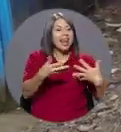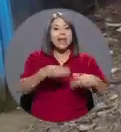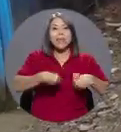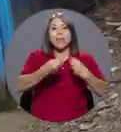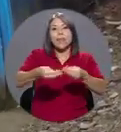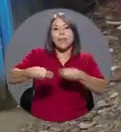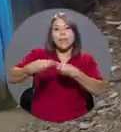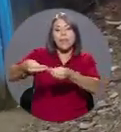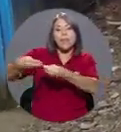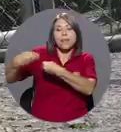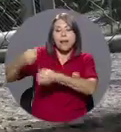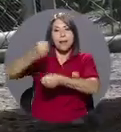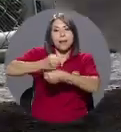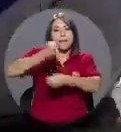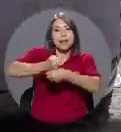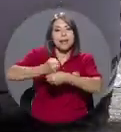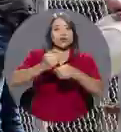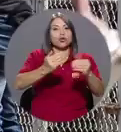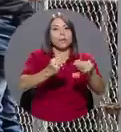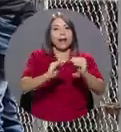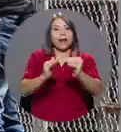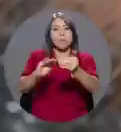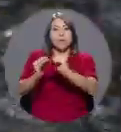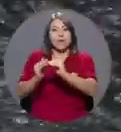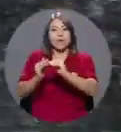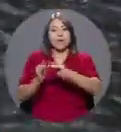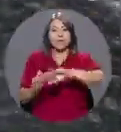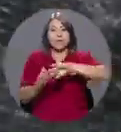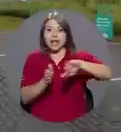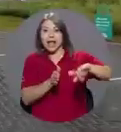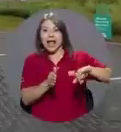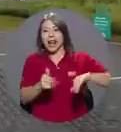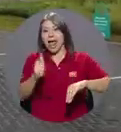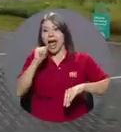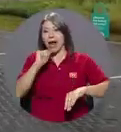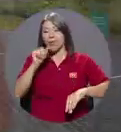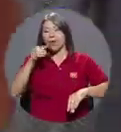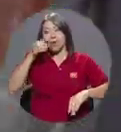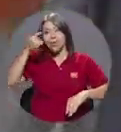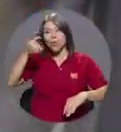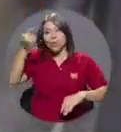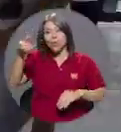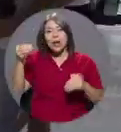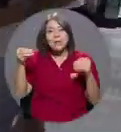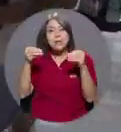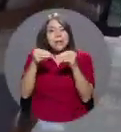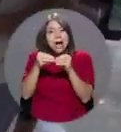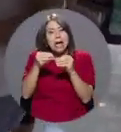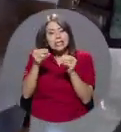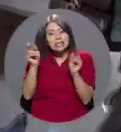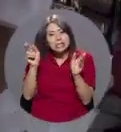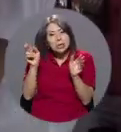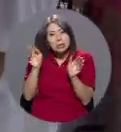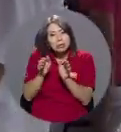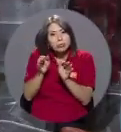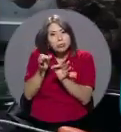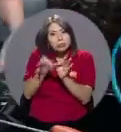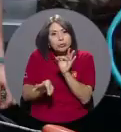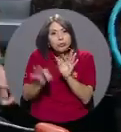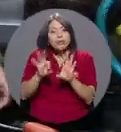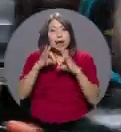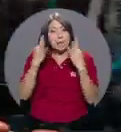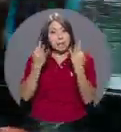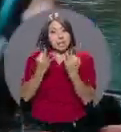generar empleos para el pueblo. Y la acuicultura de menor escala, la